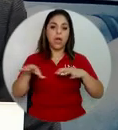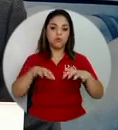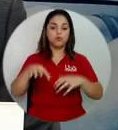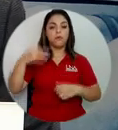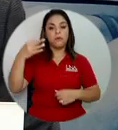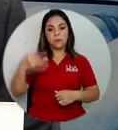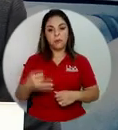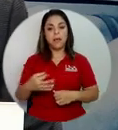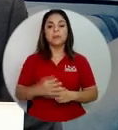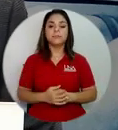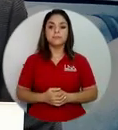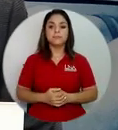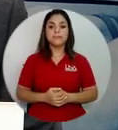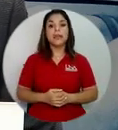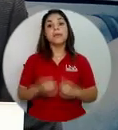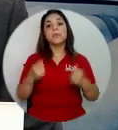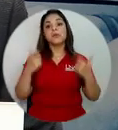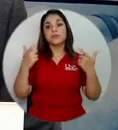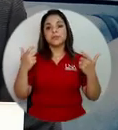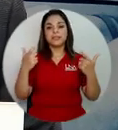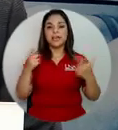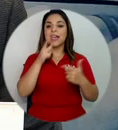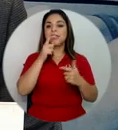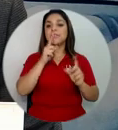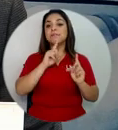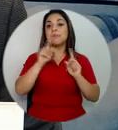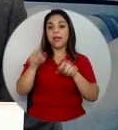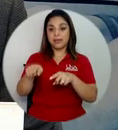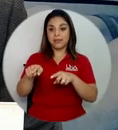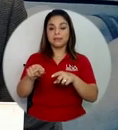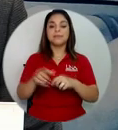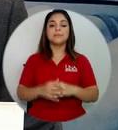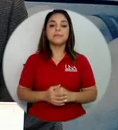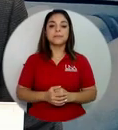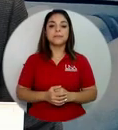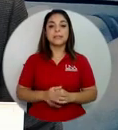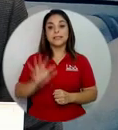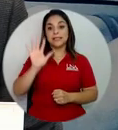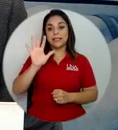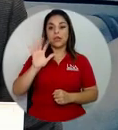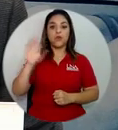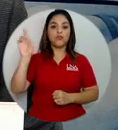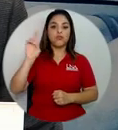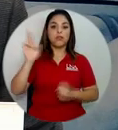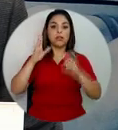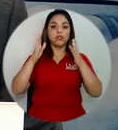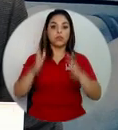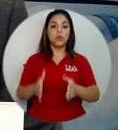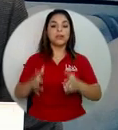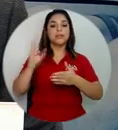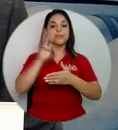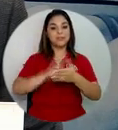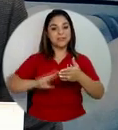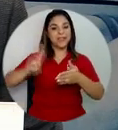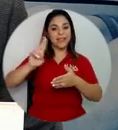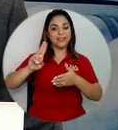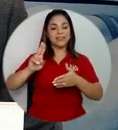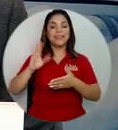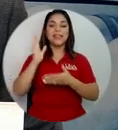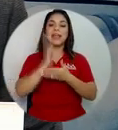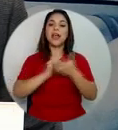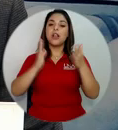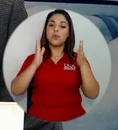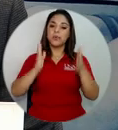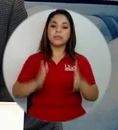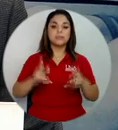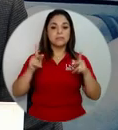acto formal, en donde dichosamente van a estar presentes los 5 rectores de las universidades, ¿verdad?